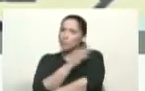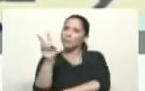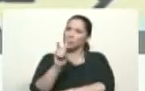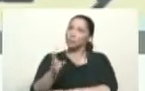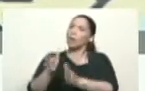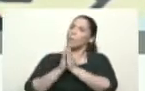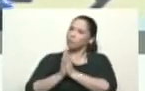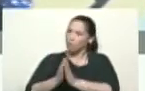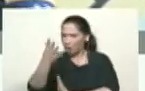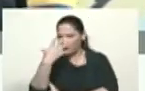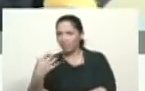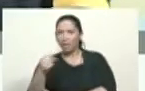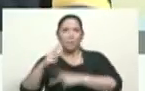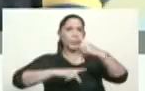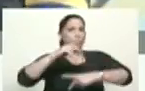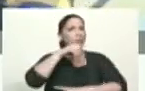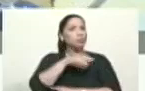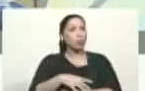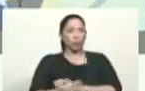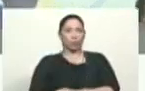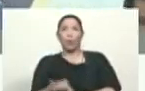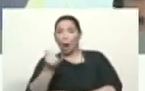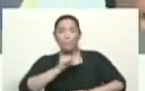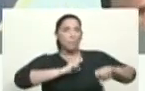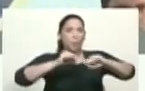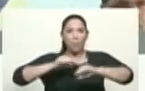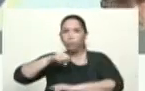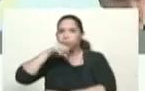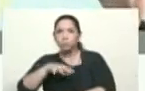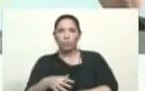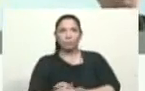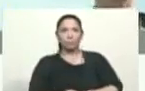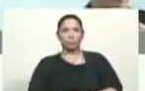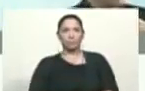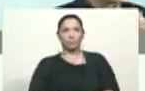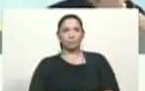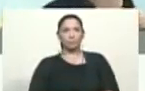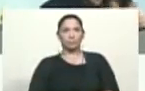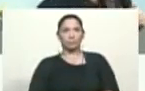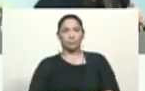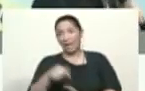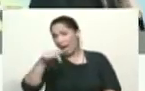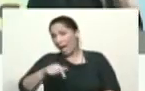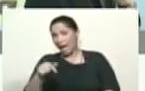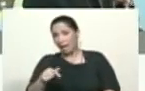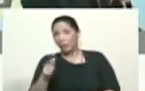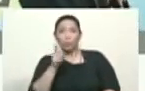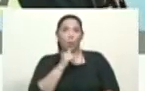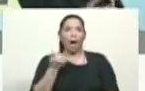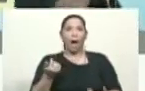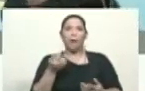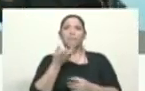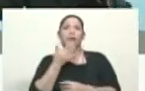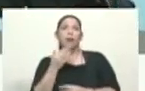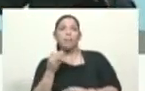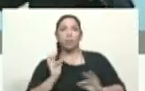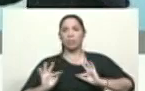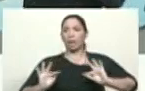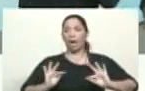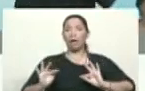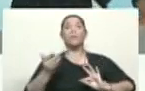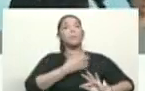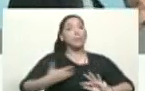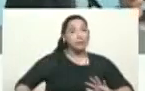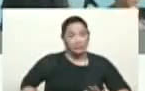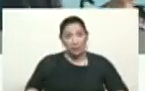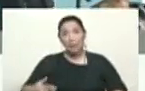entiendan que hay un proceso histórico, que hay un movimiento histórico, que esto no es un artificio. Y el presidente Maduro